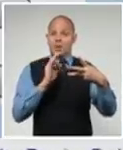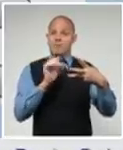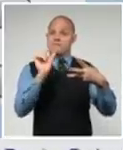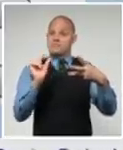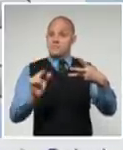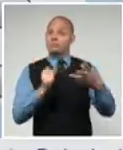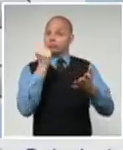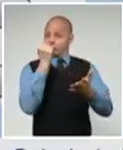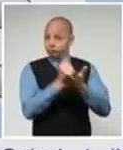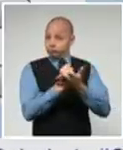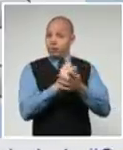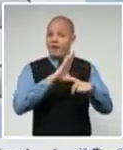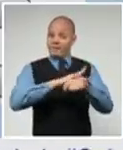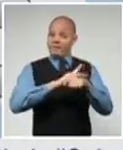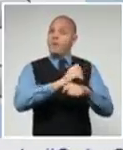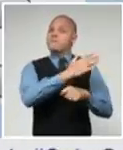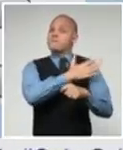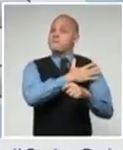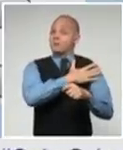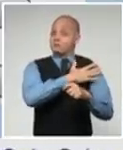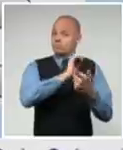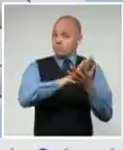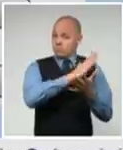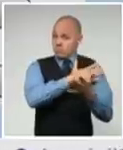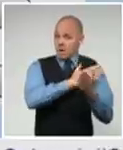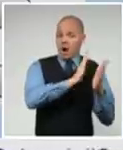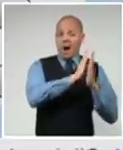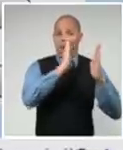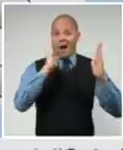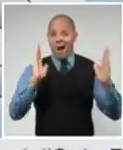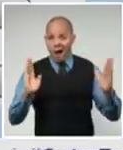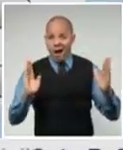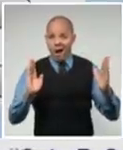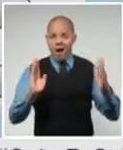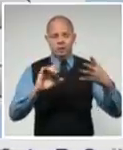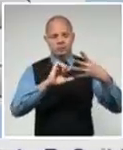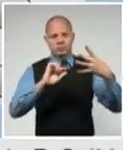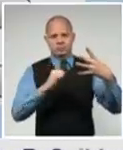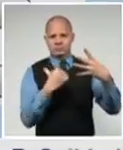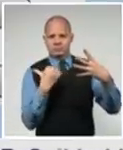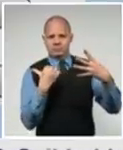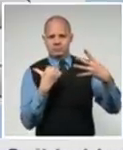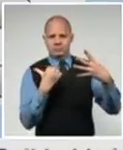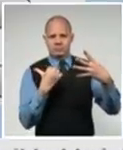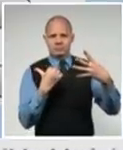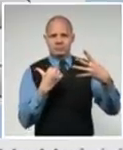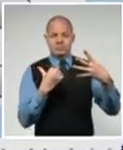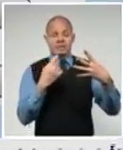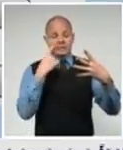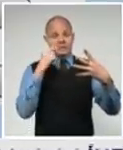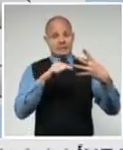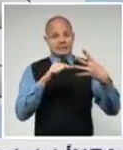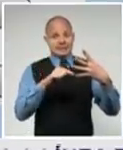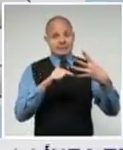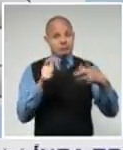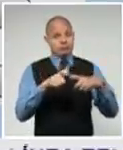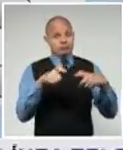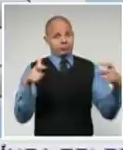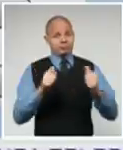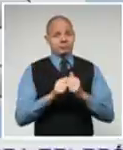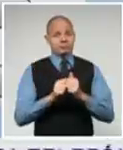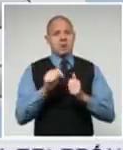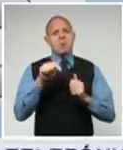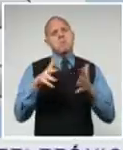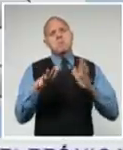diagnosticadas con la enfermedad en nuestro país y que representa el 0,91% de todas